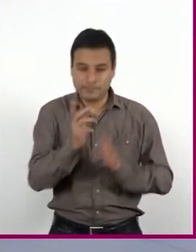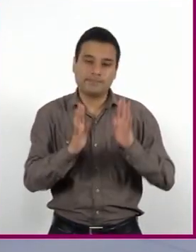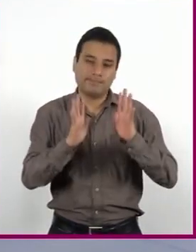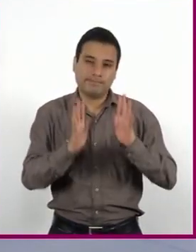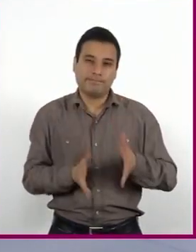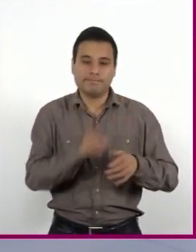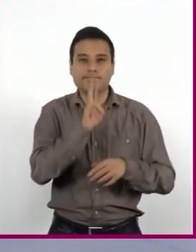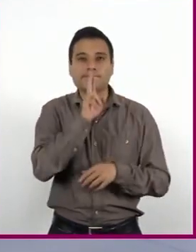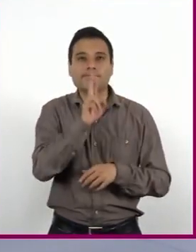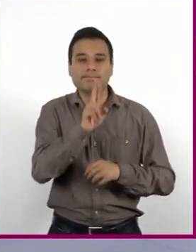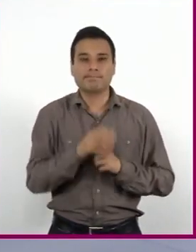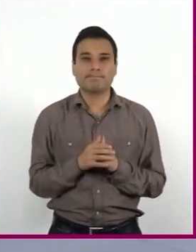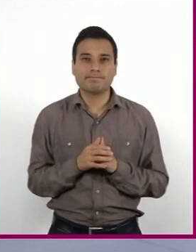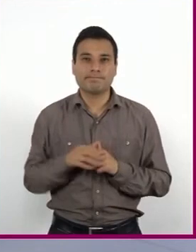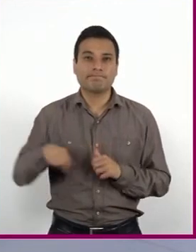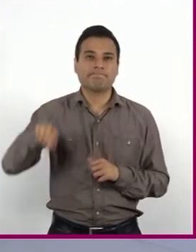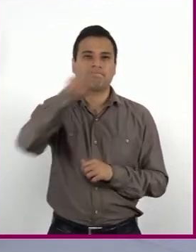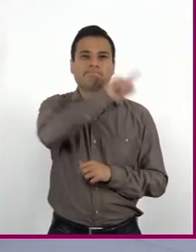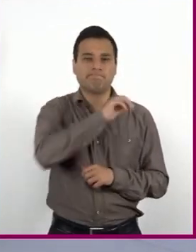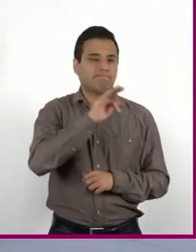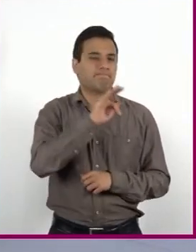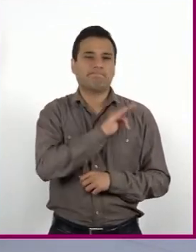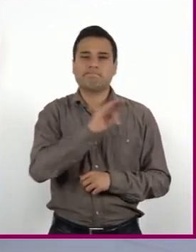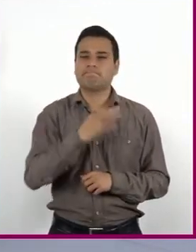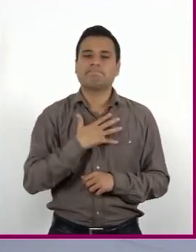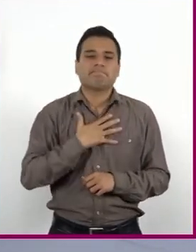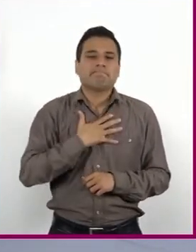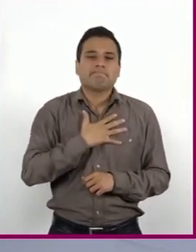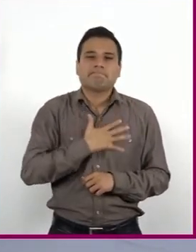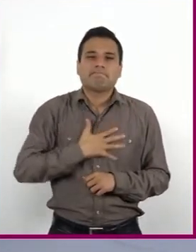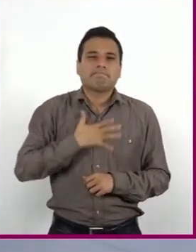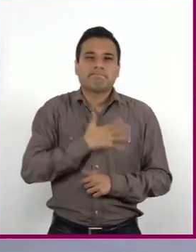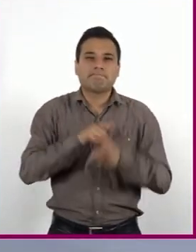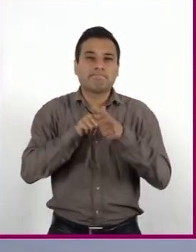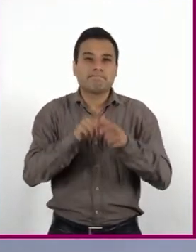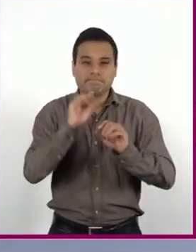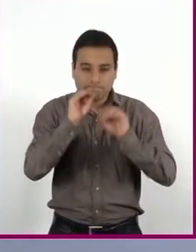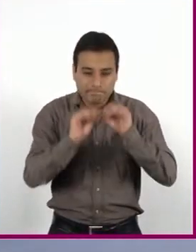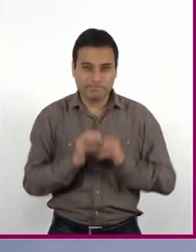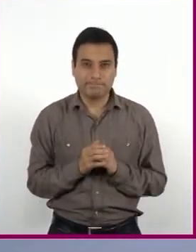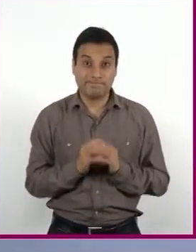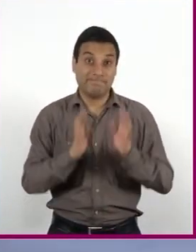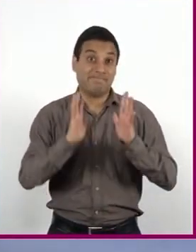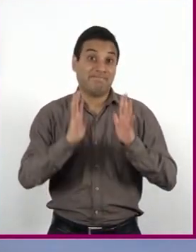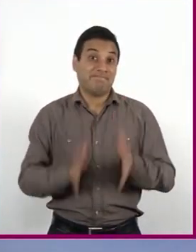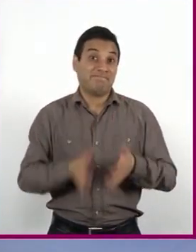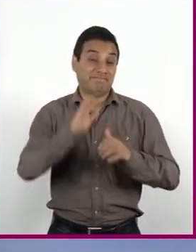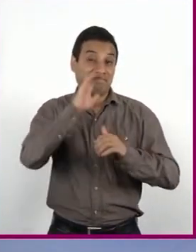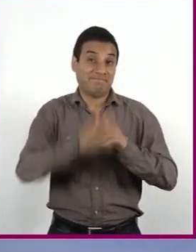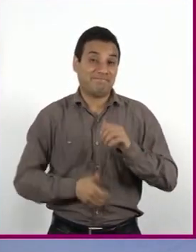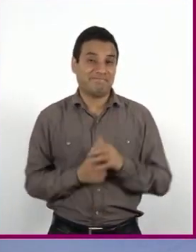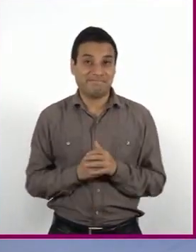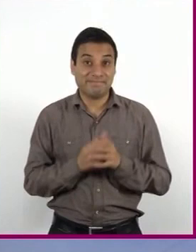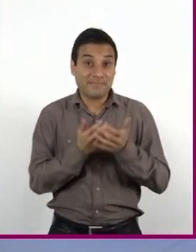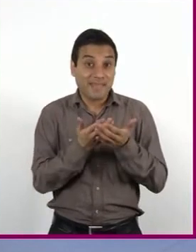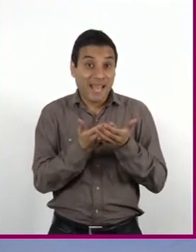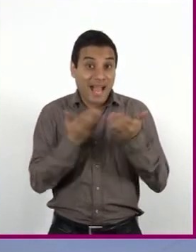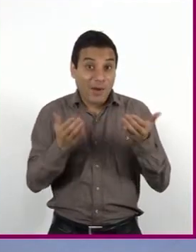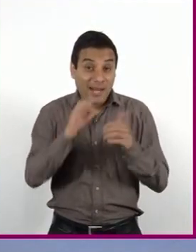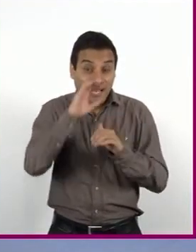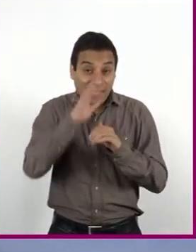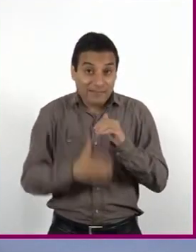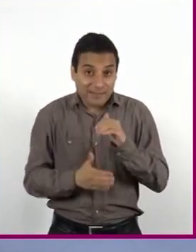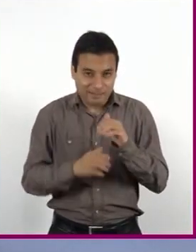resueltas y ustedes podrán seguir experimentando. Listo, terminamos. Ahora, para